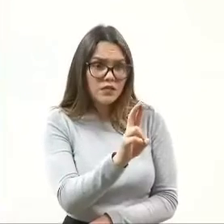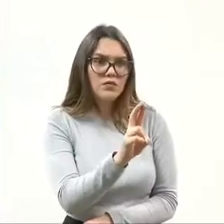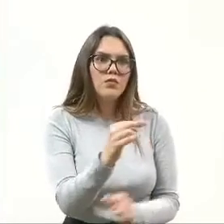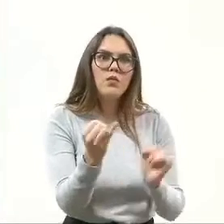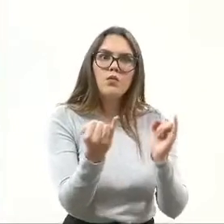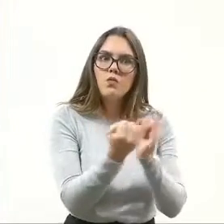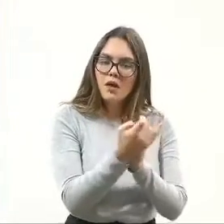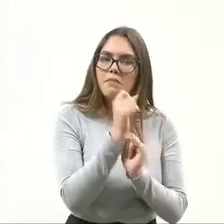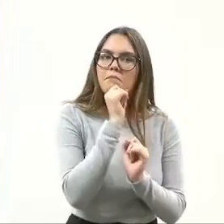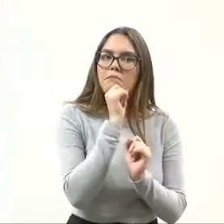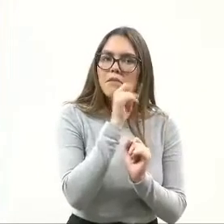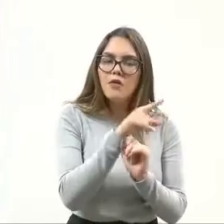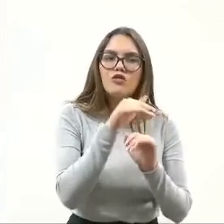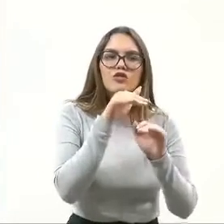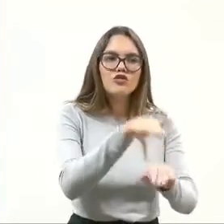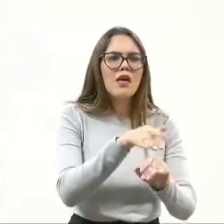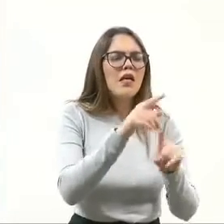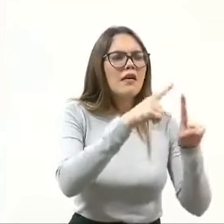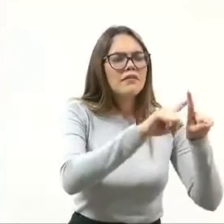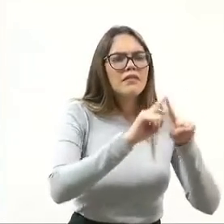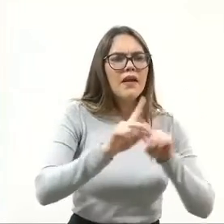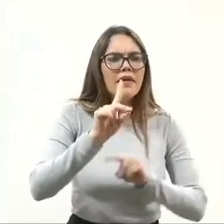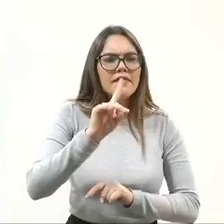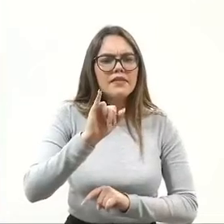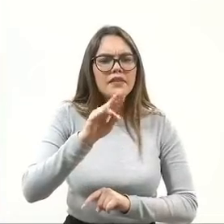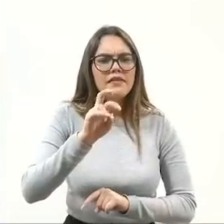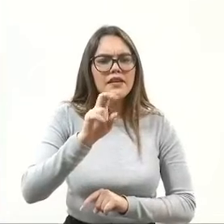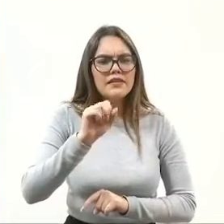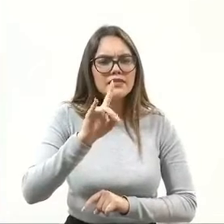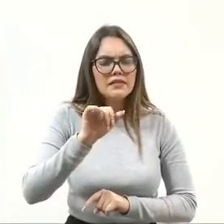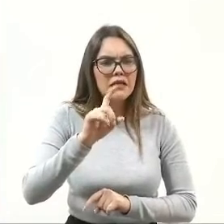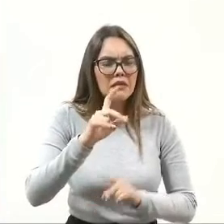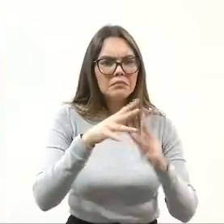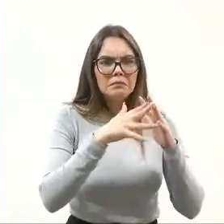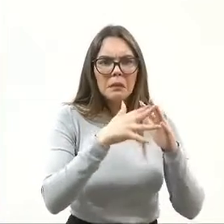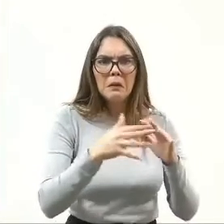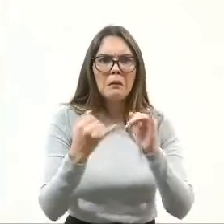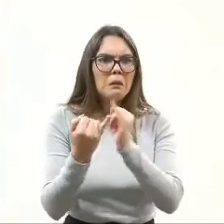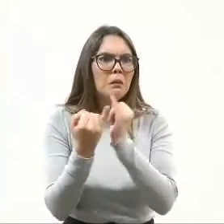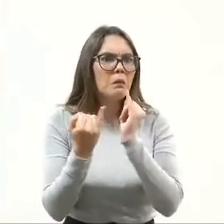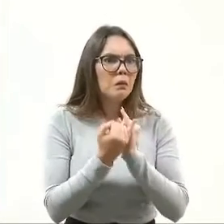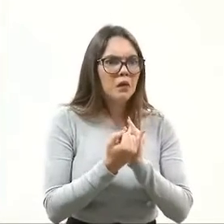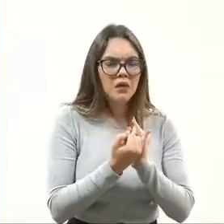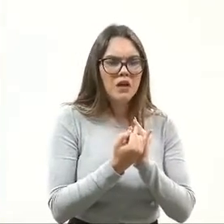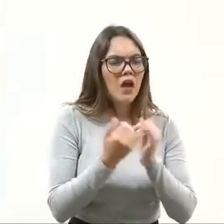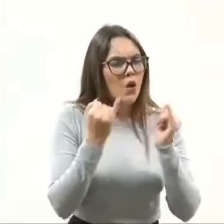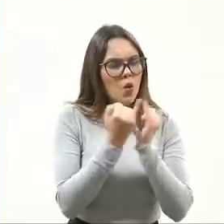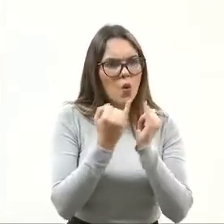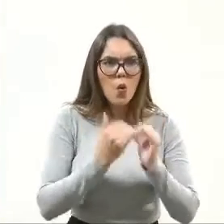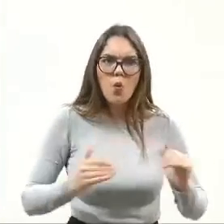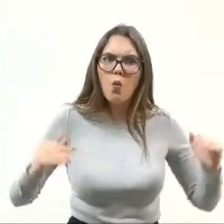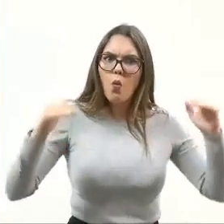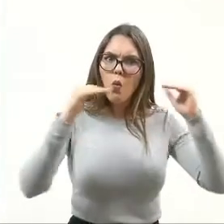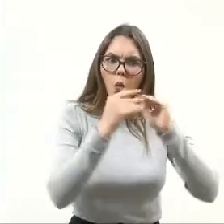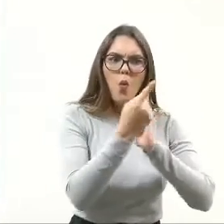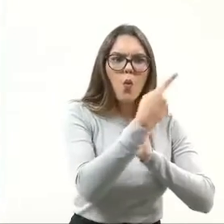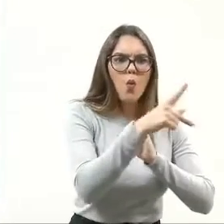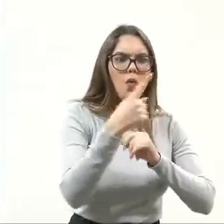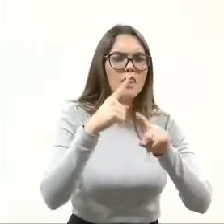y la condición humanas y la igualdad desde luego de oportunidades entre